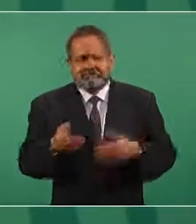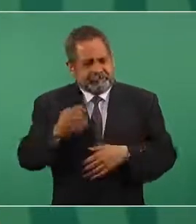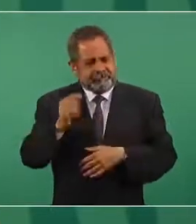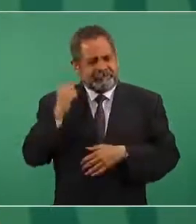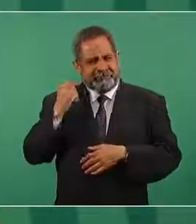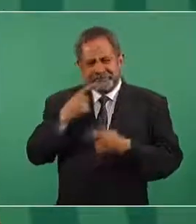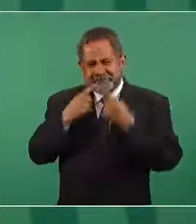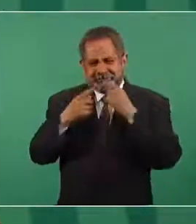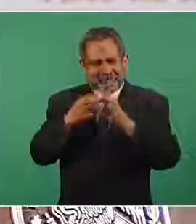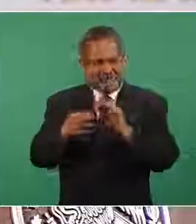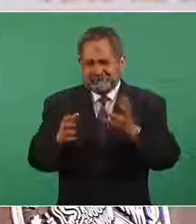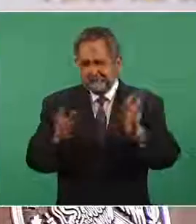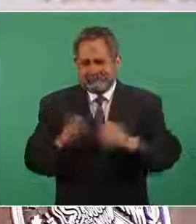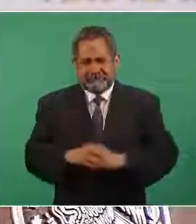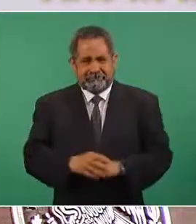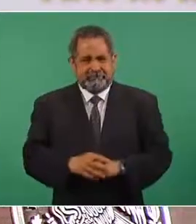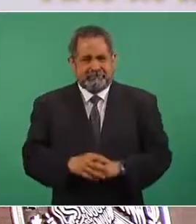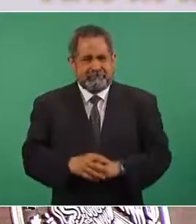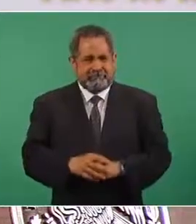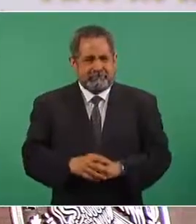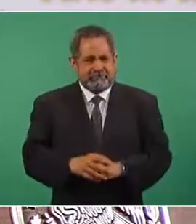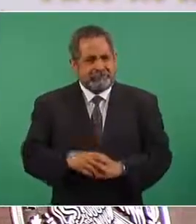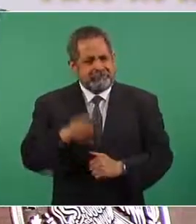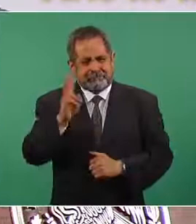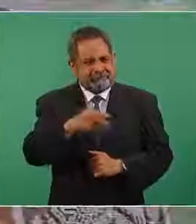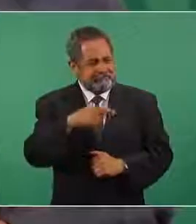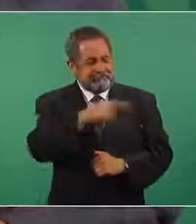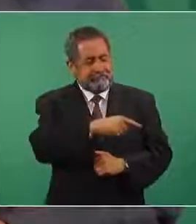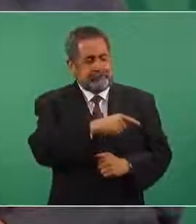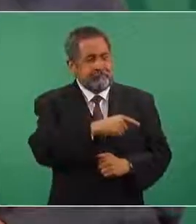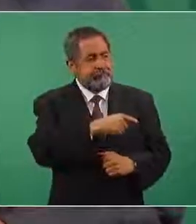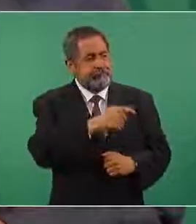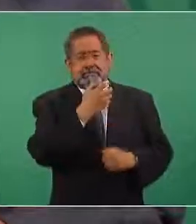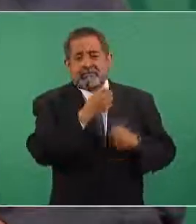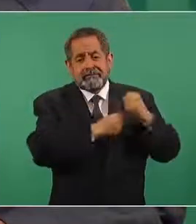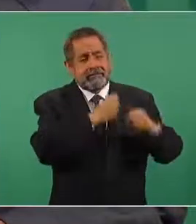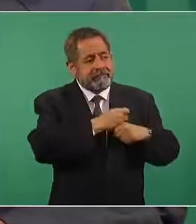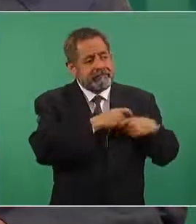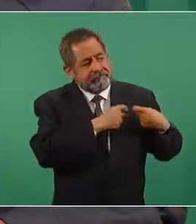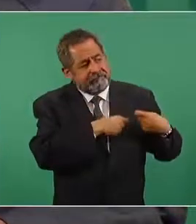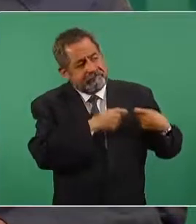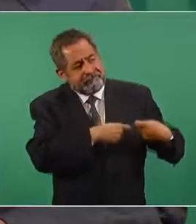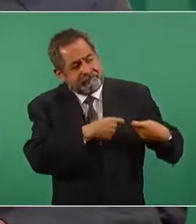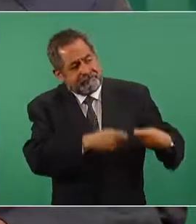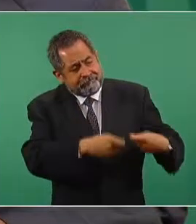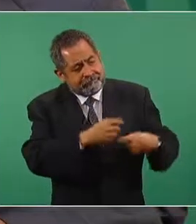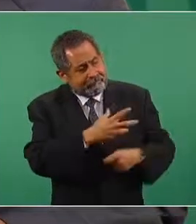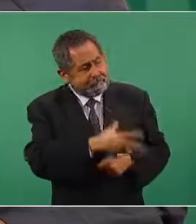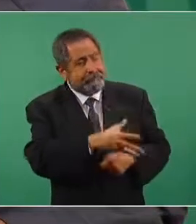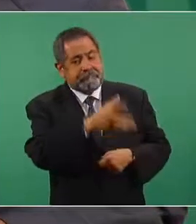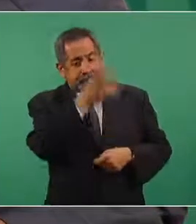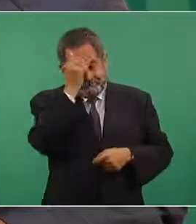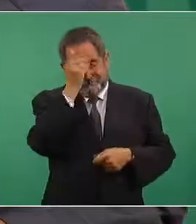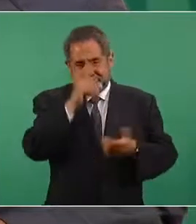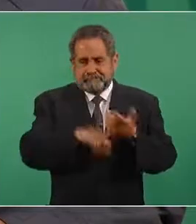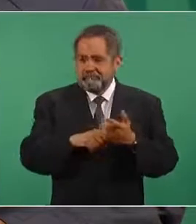Es una nefasta herencia lo del racismo,